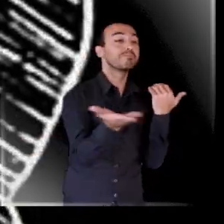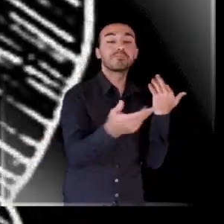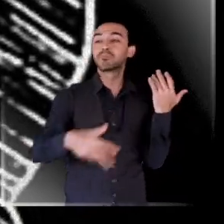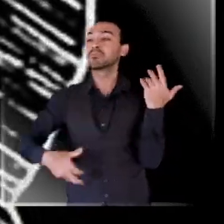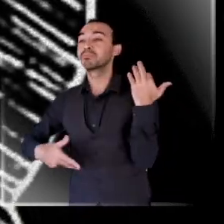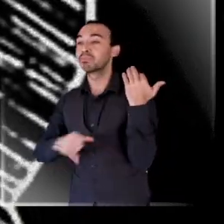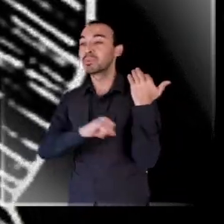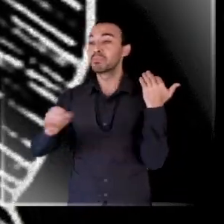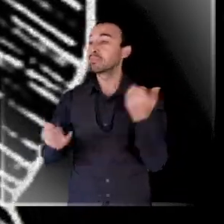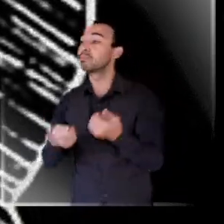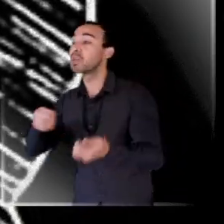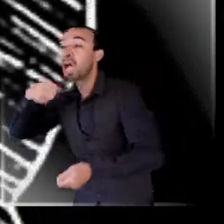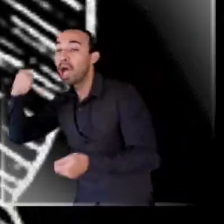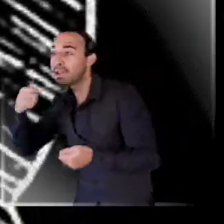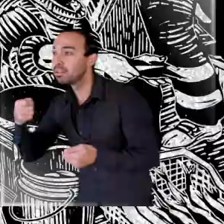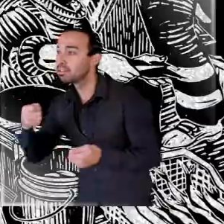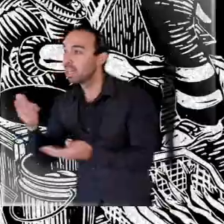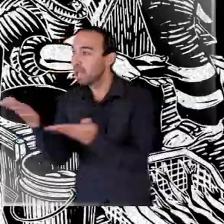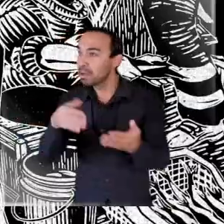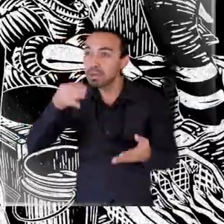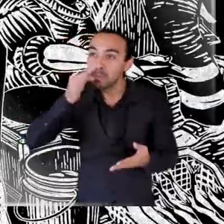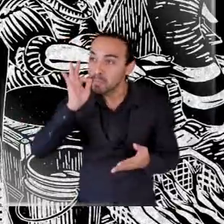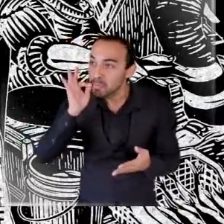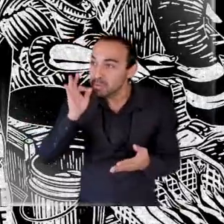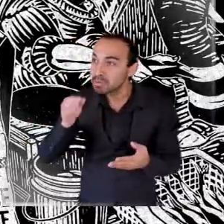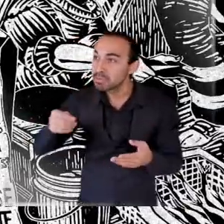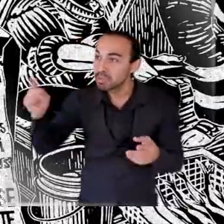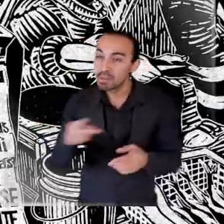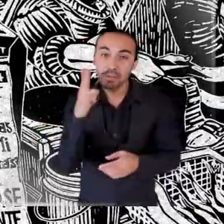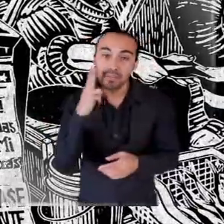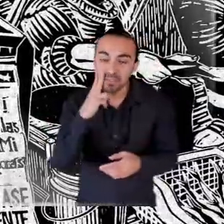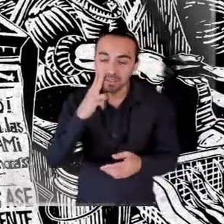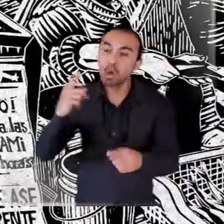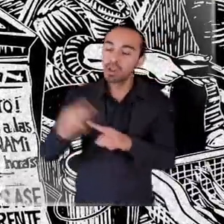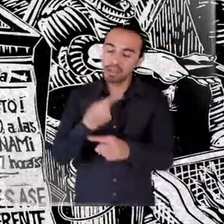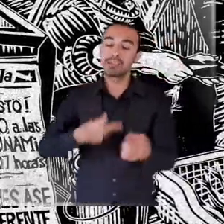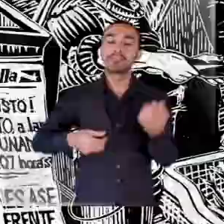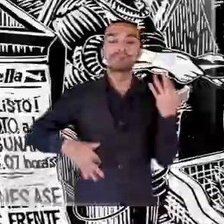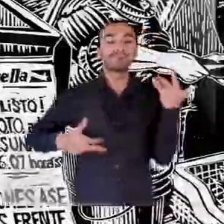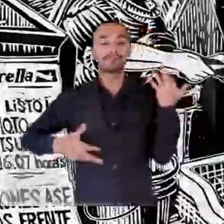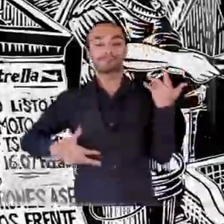guitarreo. Se van al Liberty a almorzar. Y por otra cañita, vuelven a cantar.